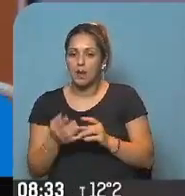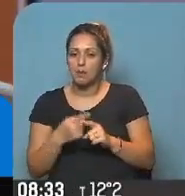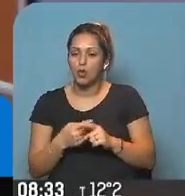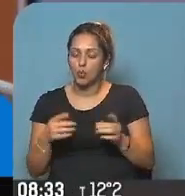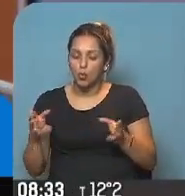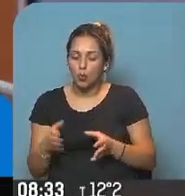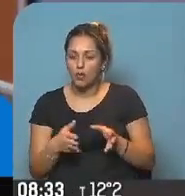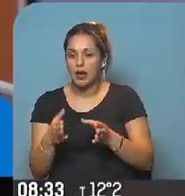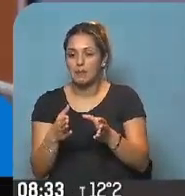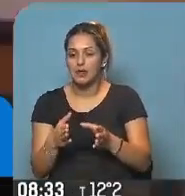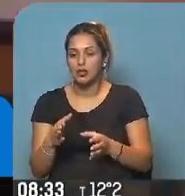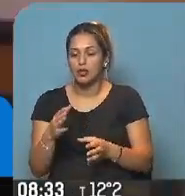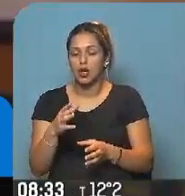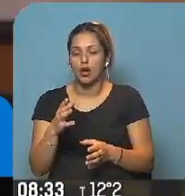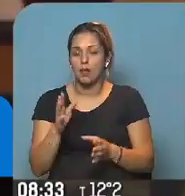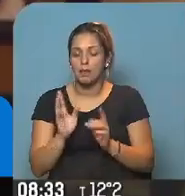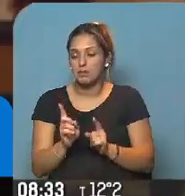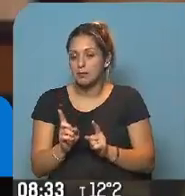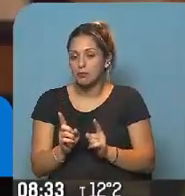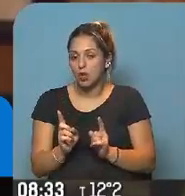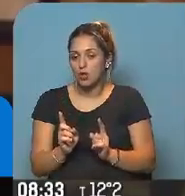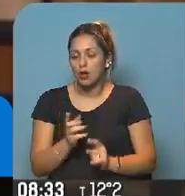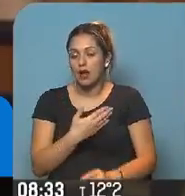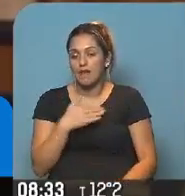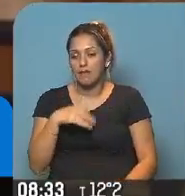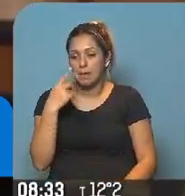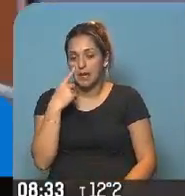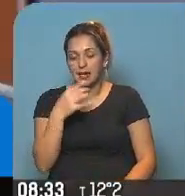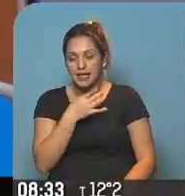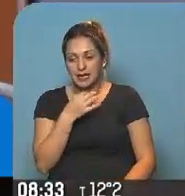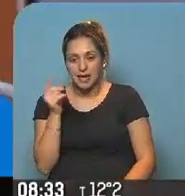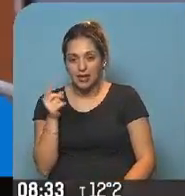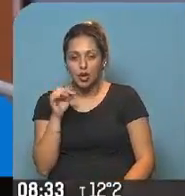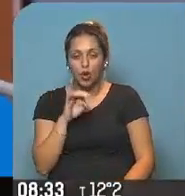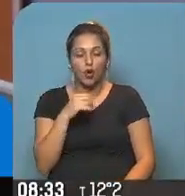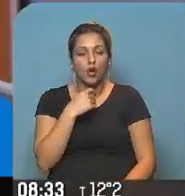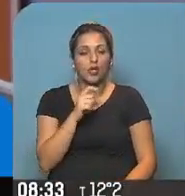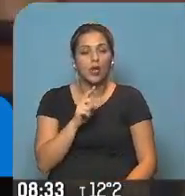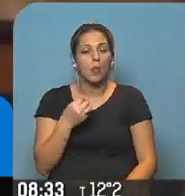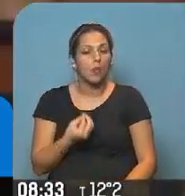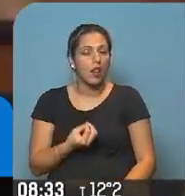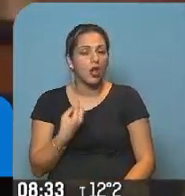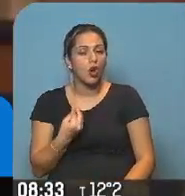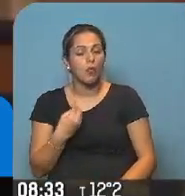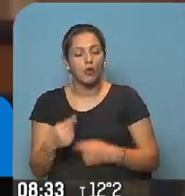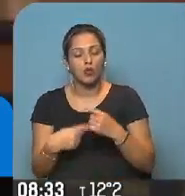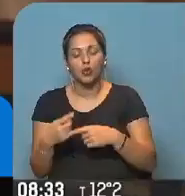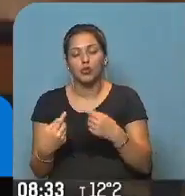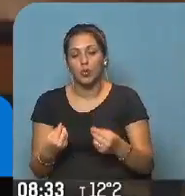carril, que es lo que esperaba el fondo, y por otro carril, justamente lo que no quería el fondo. ¿Cómo se sigue entonces? Yo creo